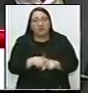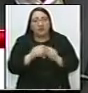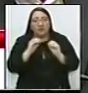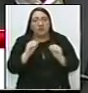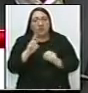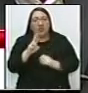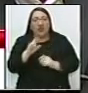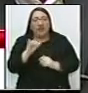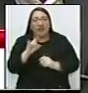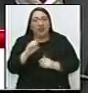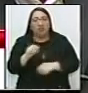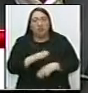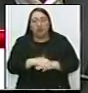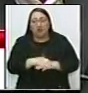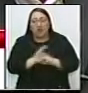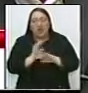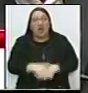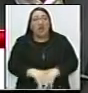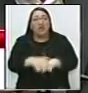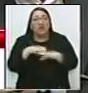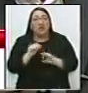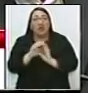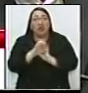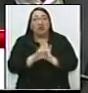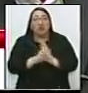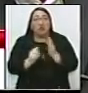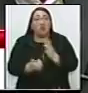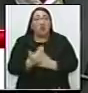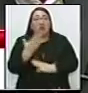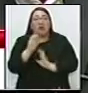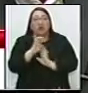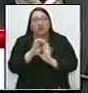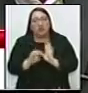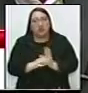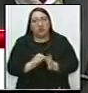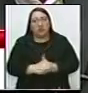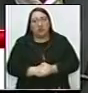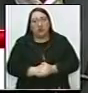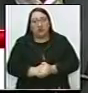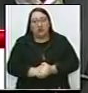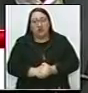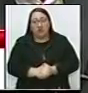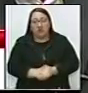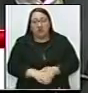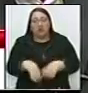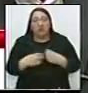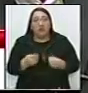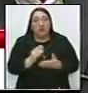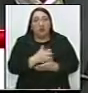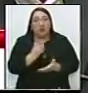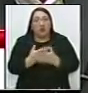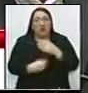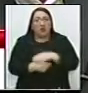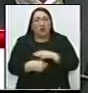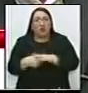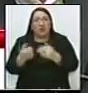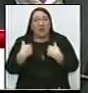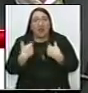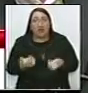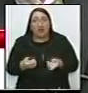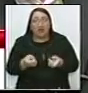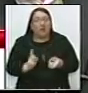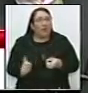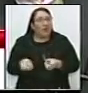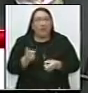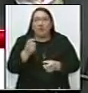a un referéndum sobre asamblea constituyente y una nueva constitución. Porque la crisis de corrupción que tenemos no es